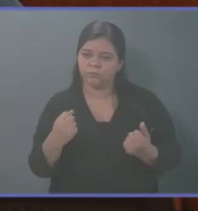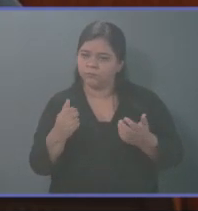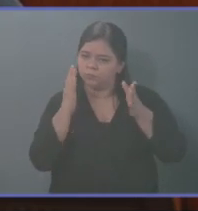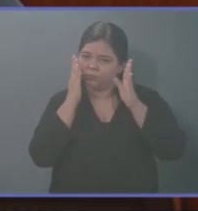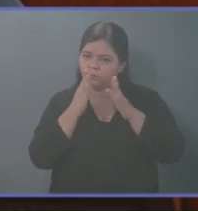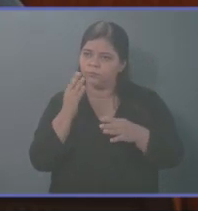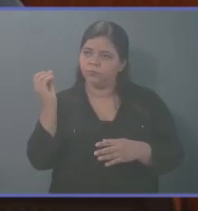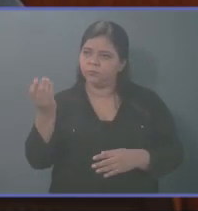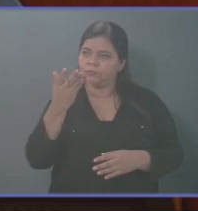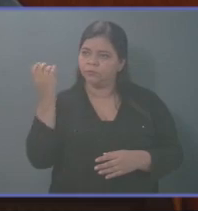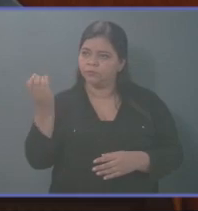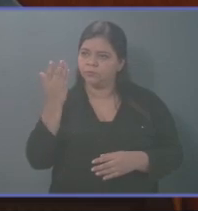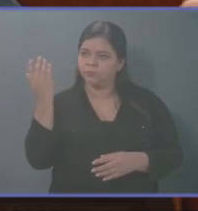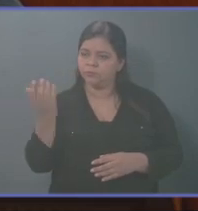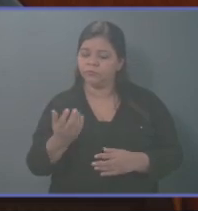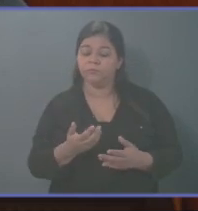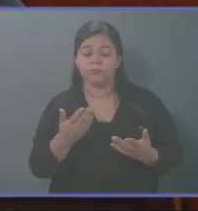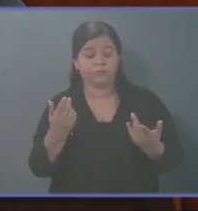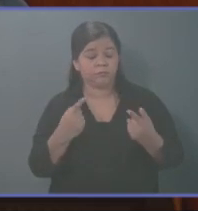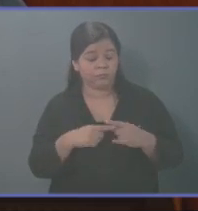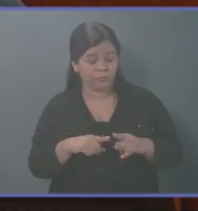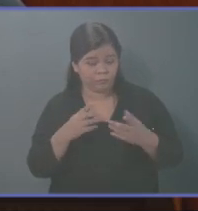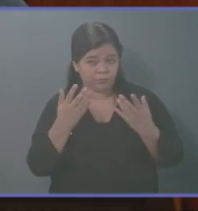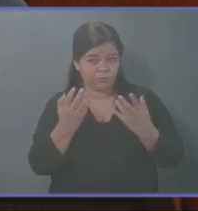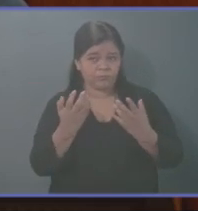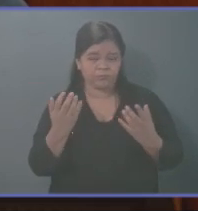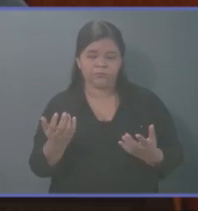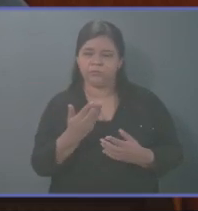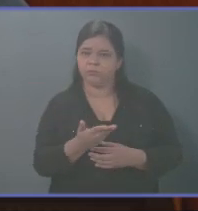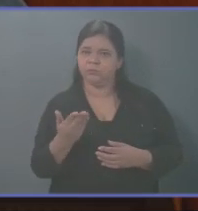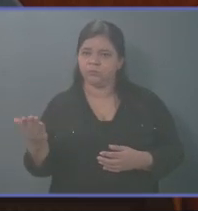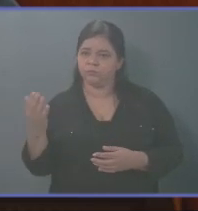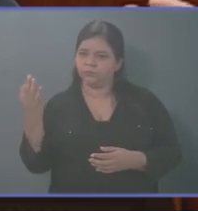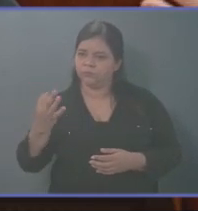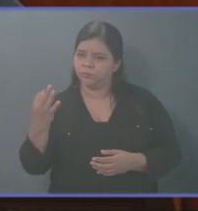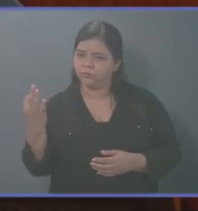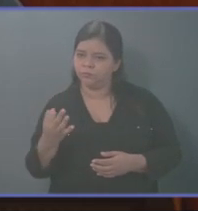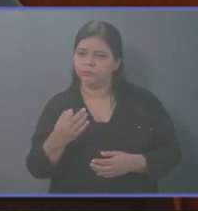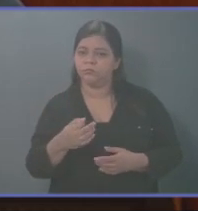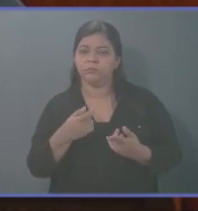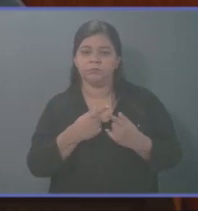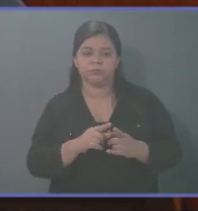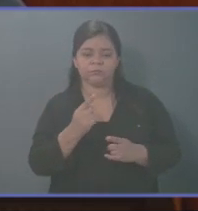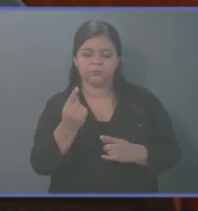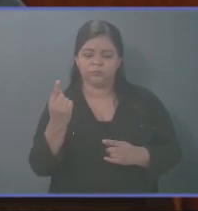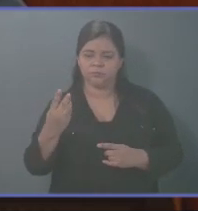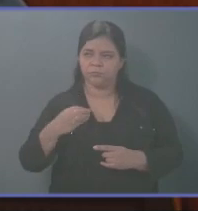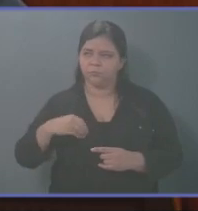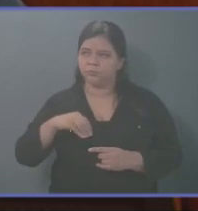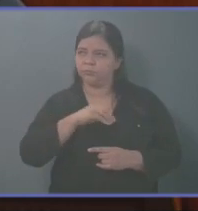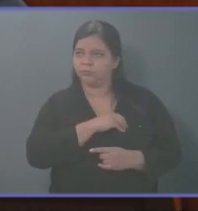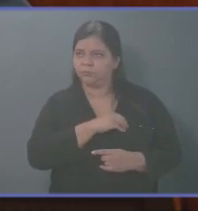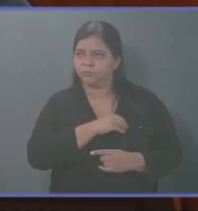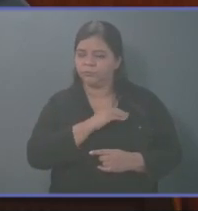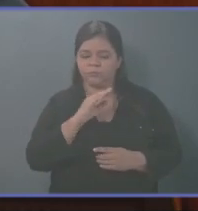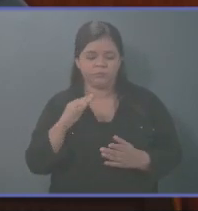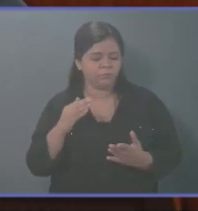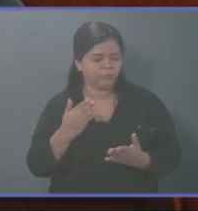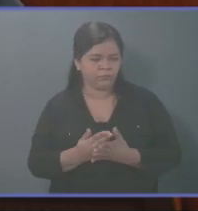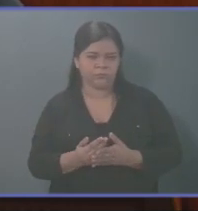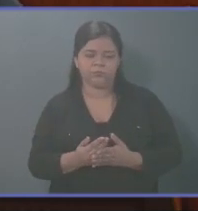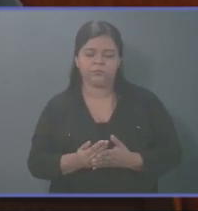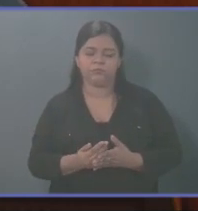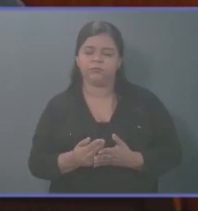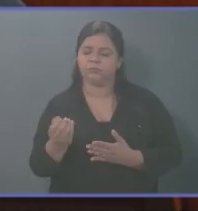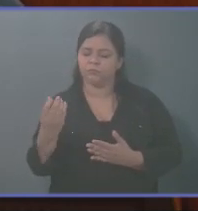la emergencia, donde definitivamente hay muchas carencias, y personal médico de todo tipo nos